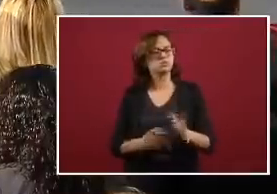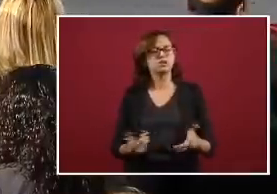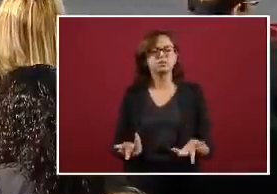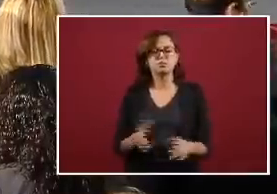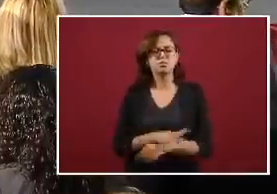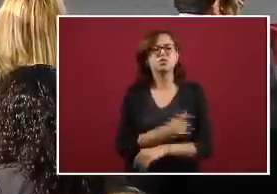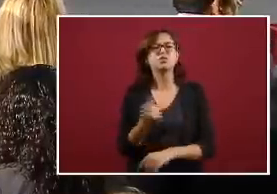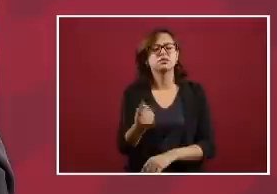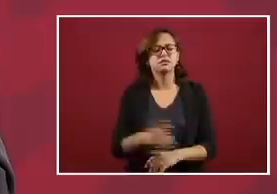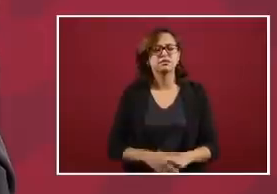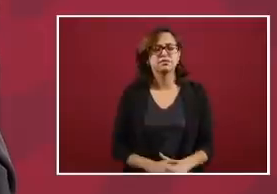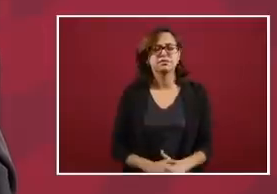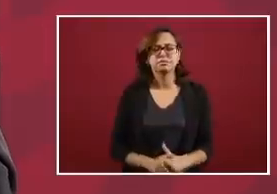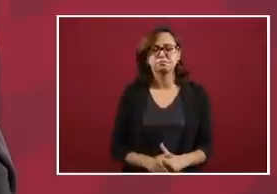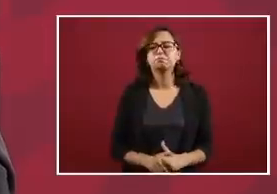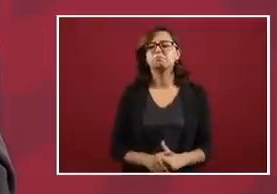Vamos bien,